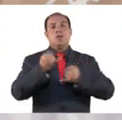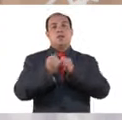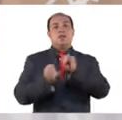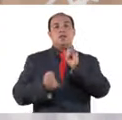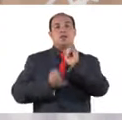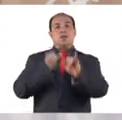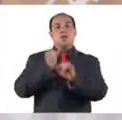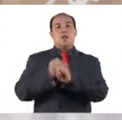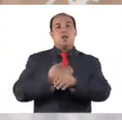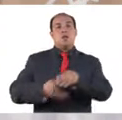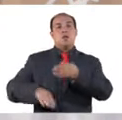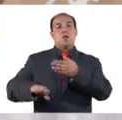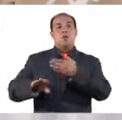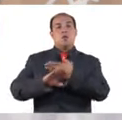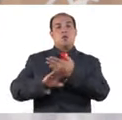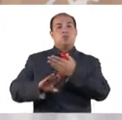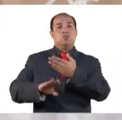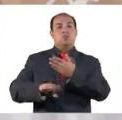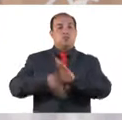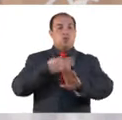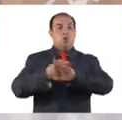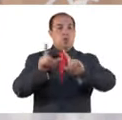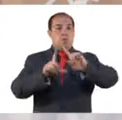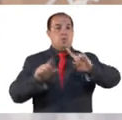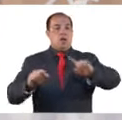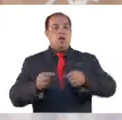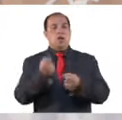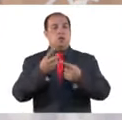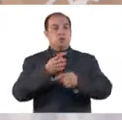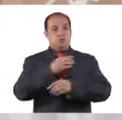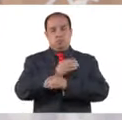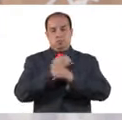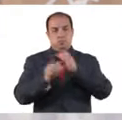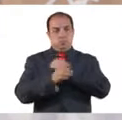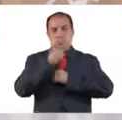país. Algunas cosas no las hemos dicho precisamente por este juicio, porque